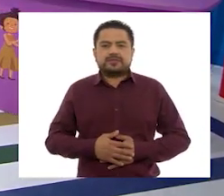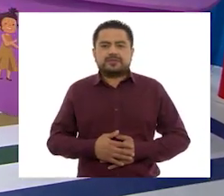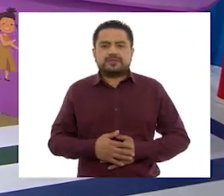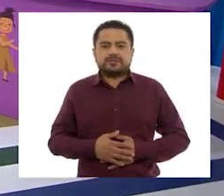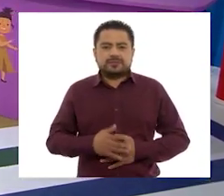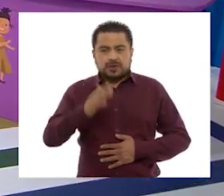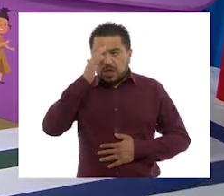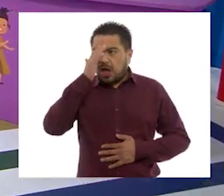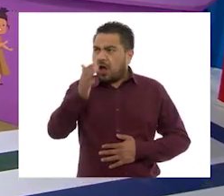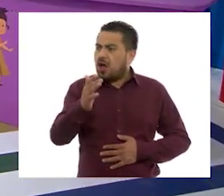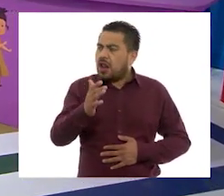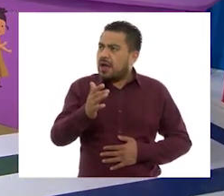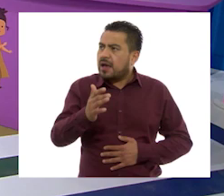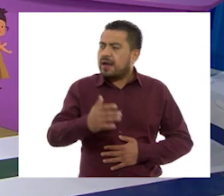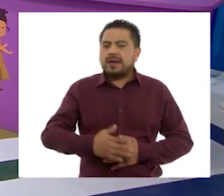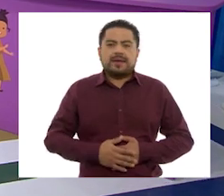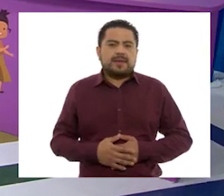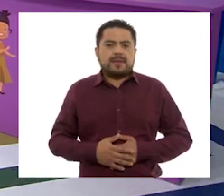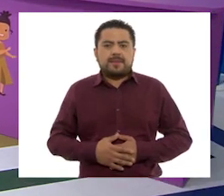Hola.